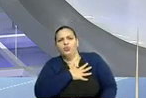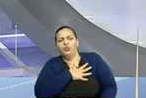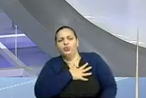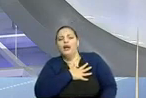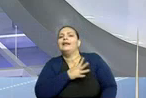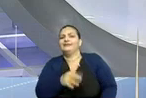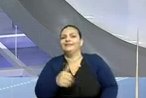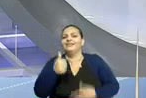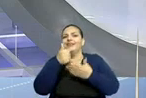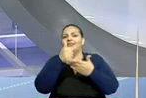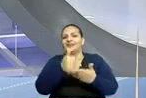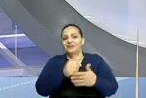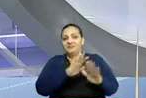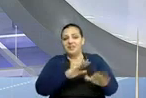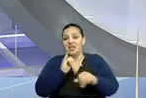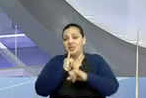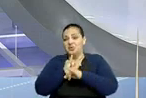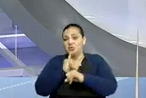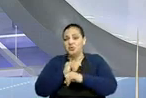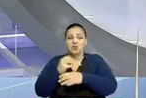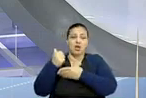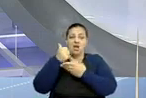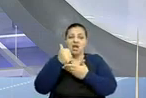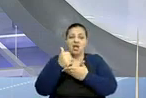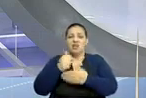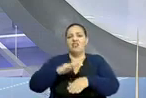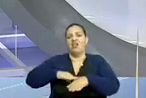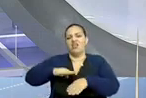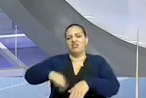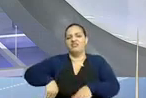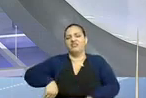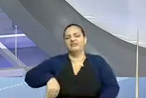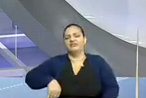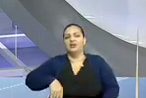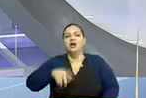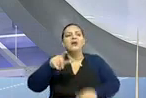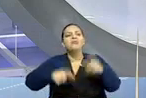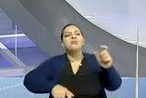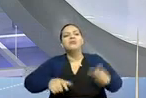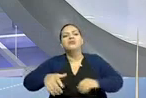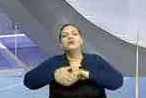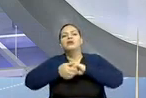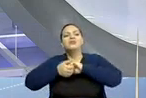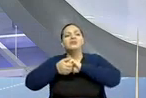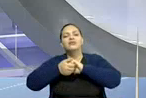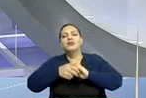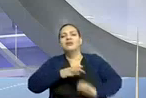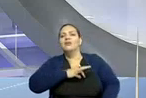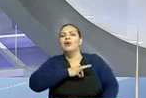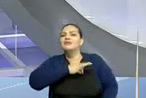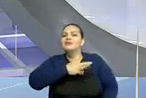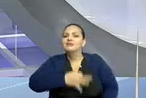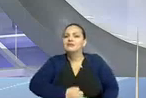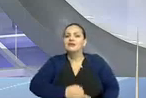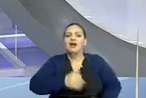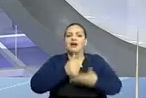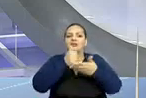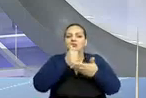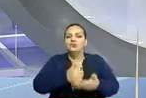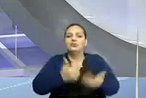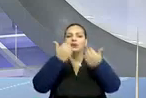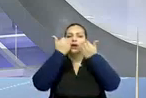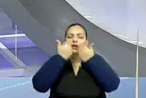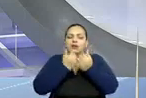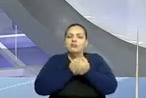que lleguen las instituciones, llegue la mano de la persona sencilla, con un cariño, con un apoyo, con un